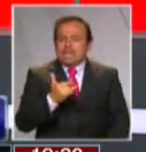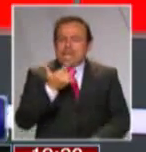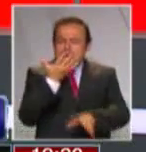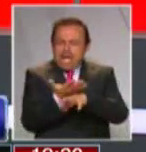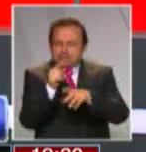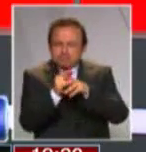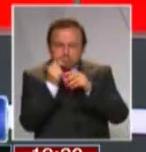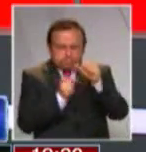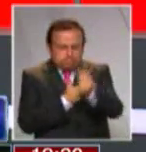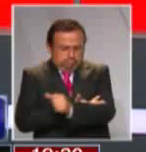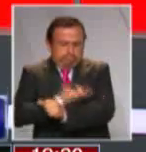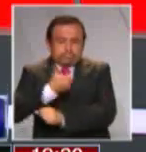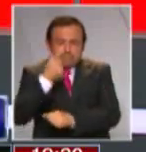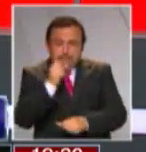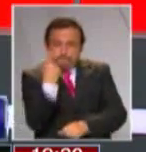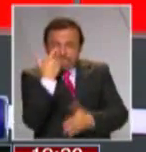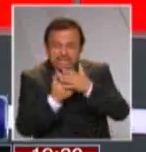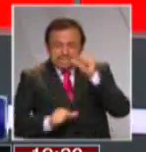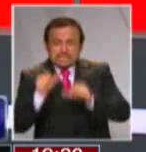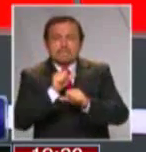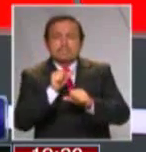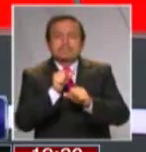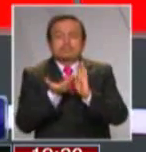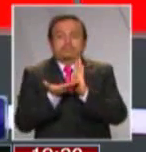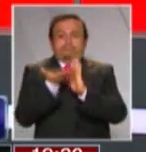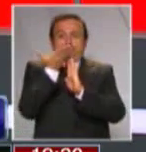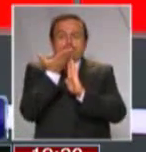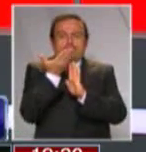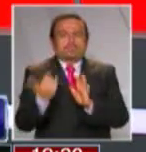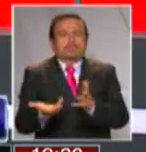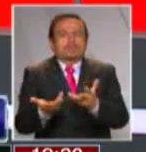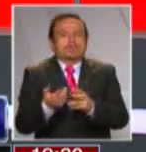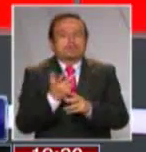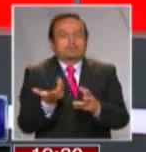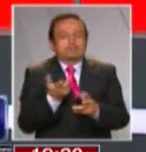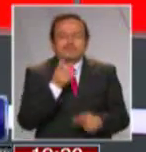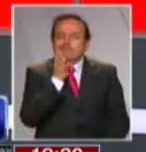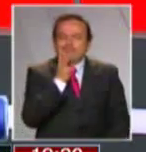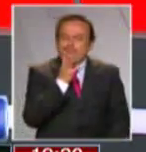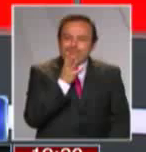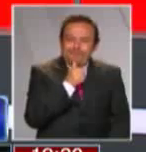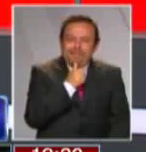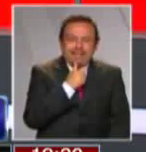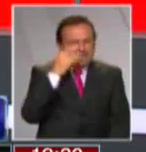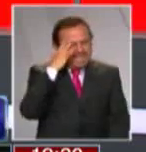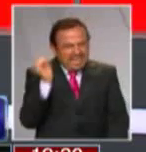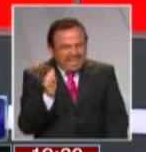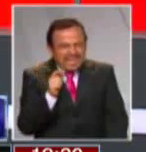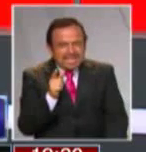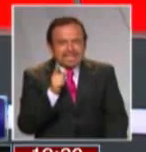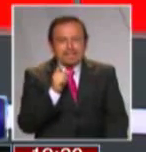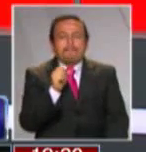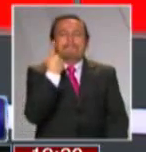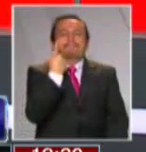plomo y arsénico registrado en los primeros exámenes habla de una cantidad tan alta que no hay credibilidad respecto a